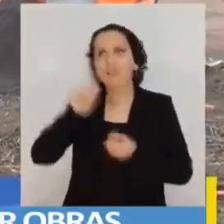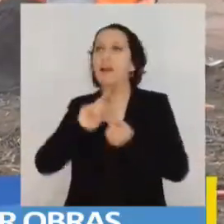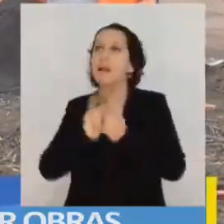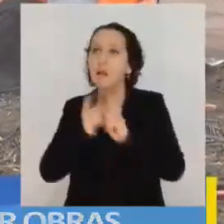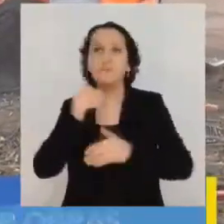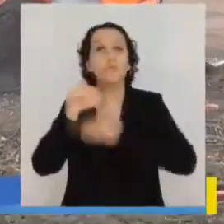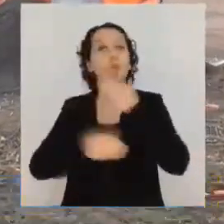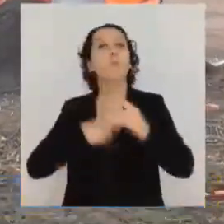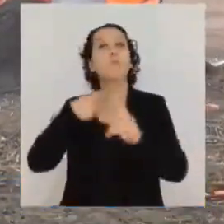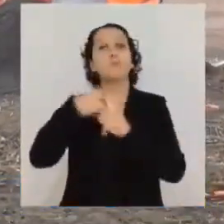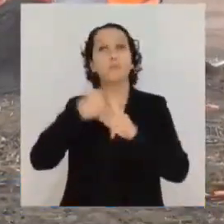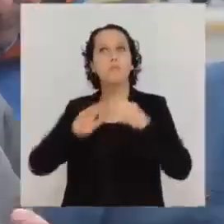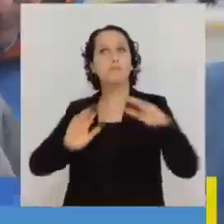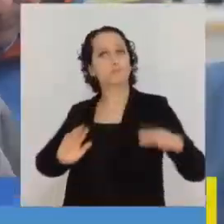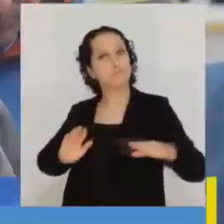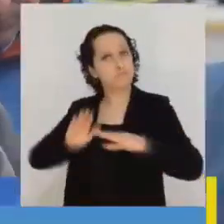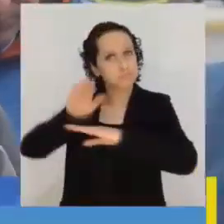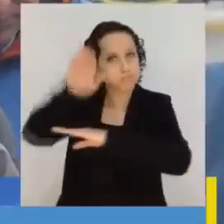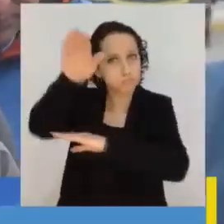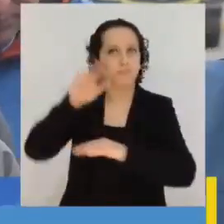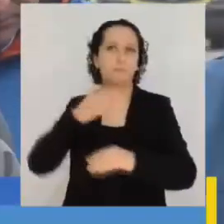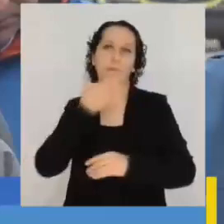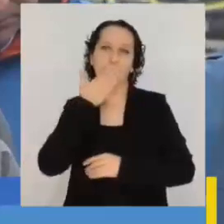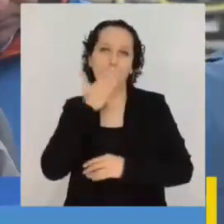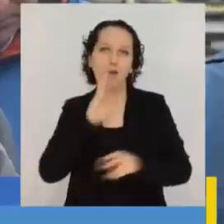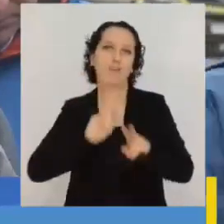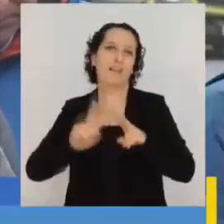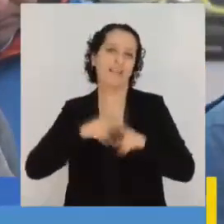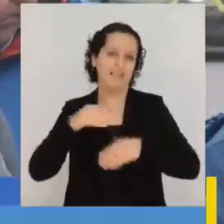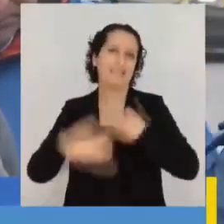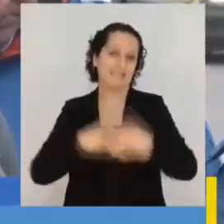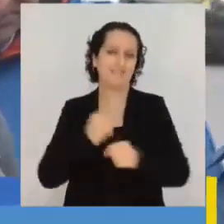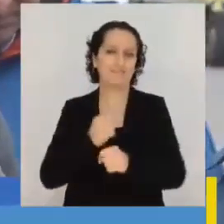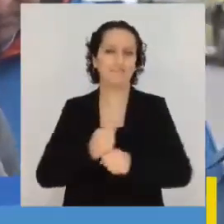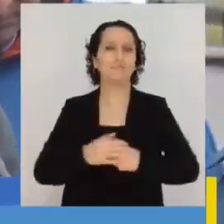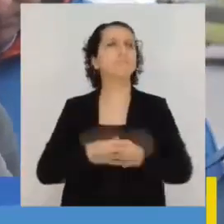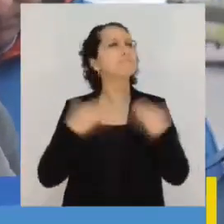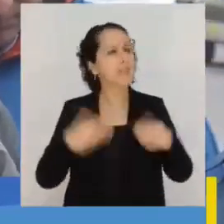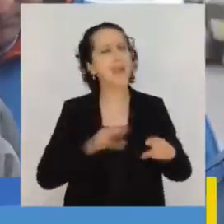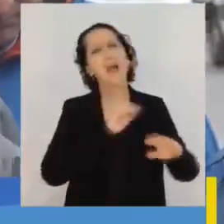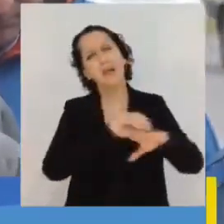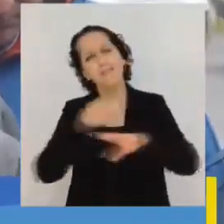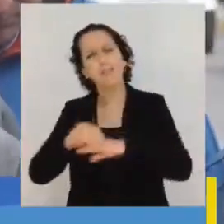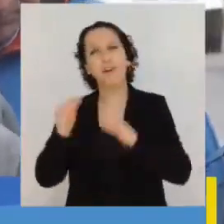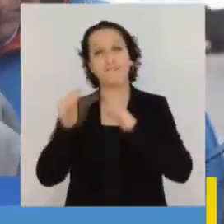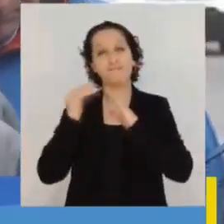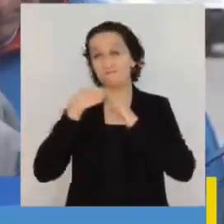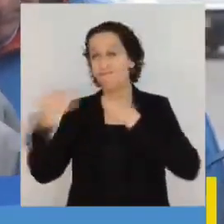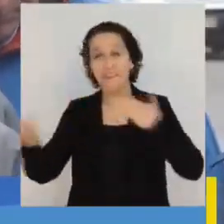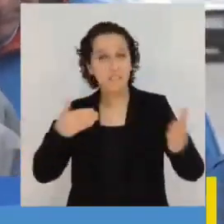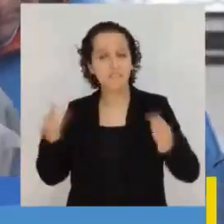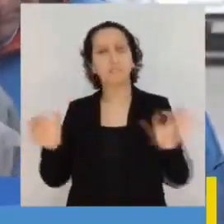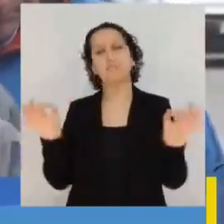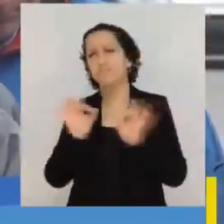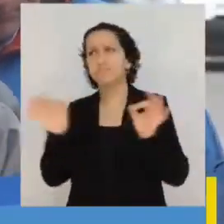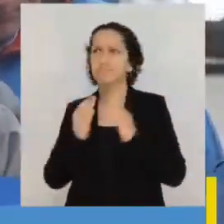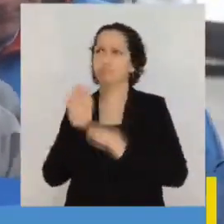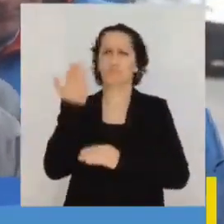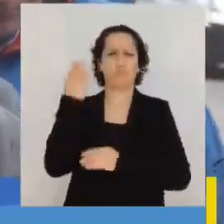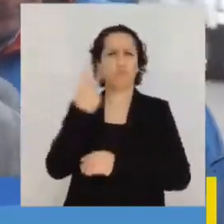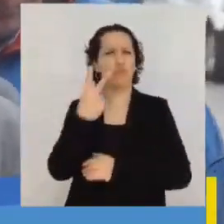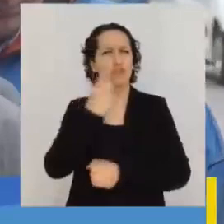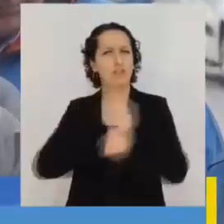el paso a desnivel. Y por lo tanto ha sido socializado con los vecinos y por lo tanto estamos informados hace ya más